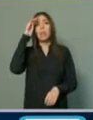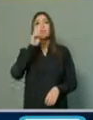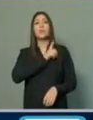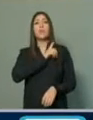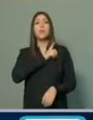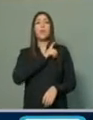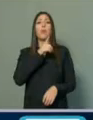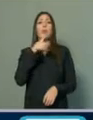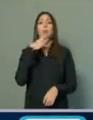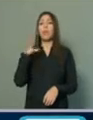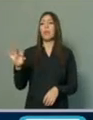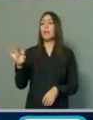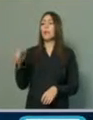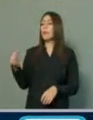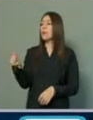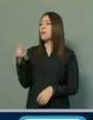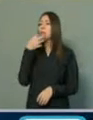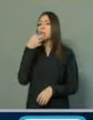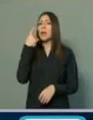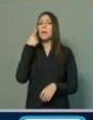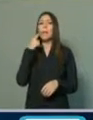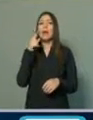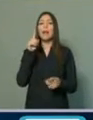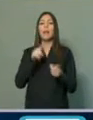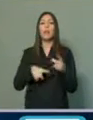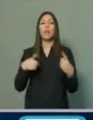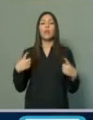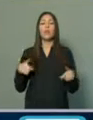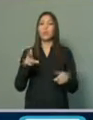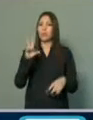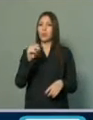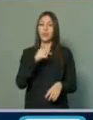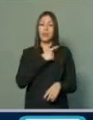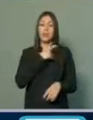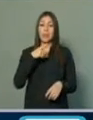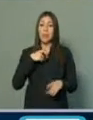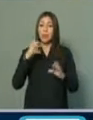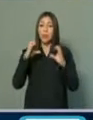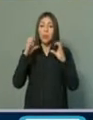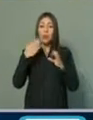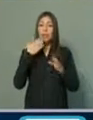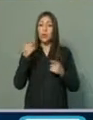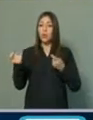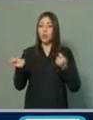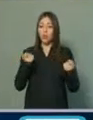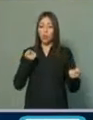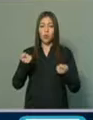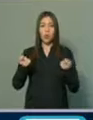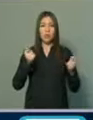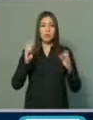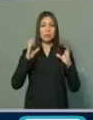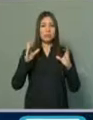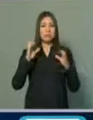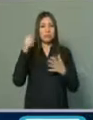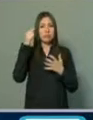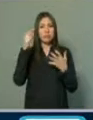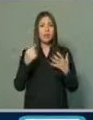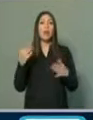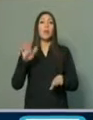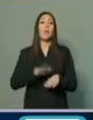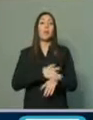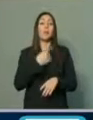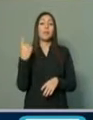o antiinflamatorios, sino es un manejo multidisciplinario, porque como les comentaba, es gente que tiene